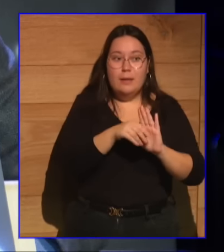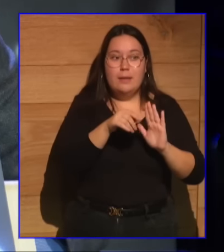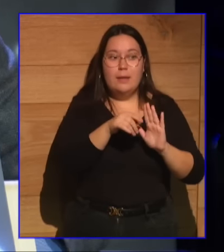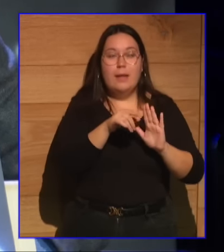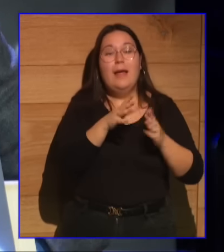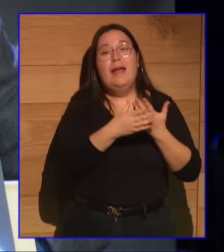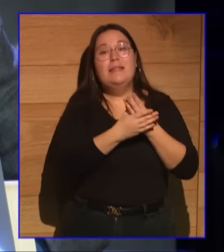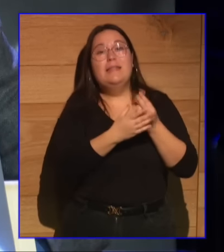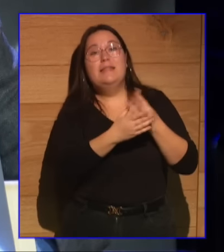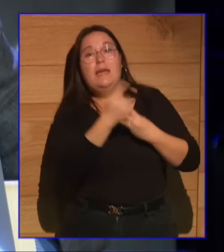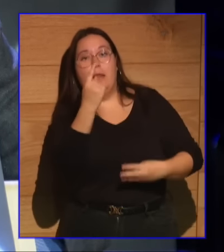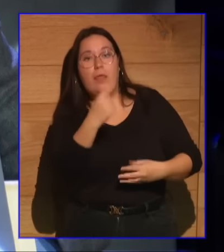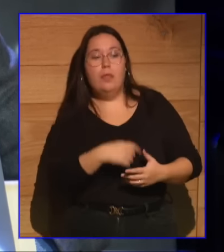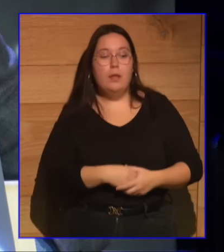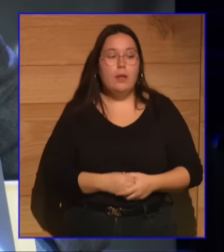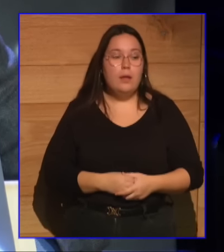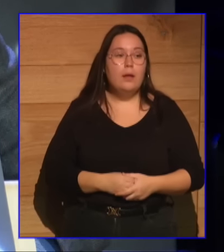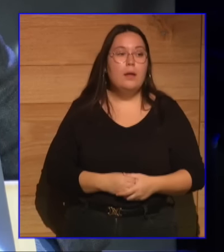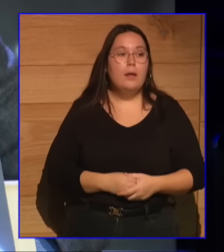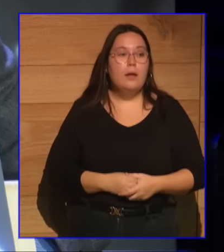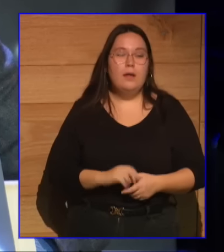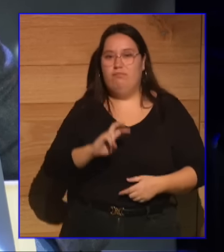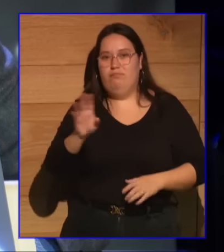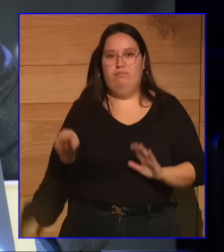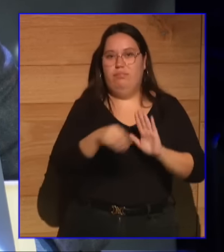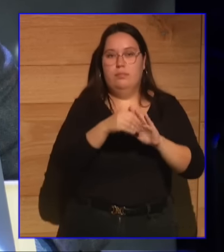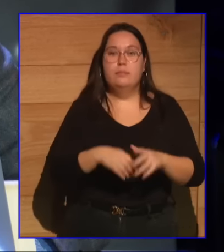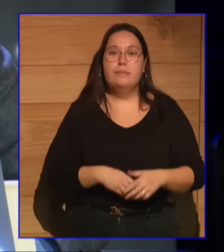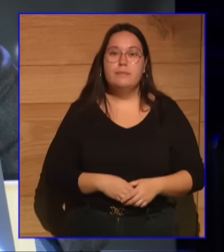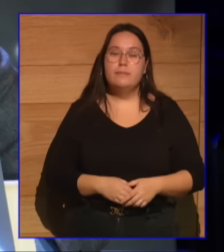Trinidad. Y Tobago. Y Tobago.